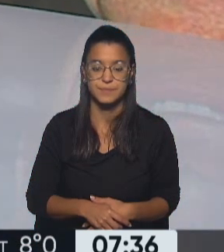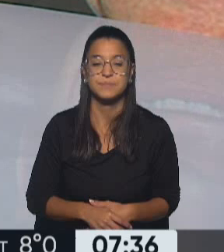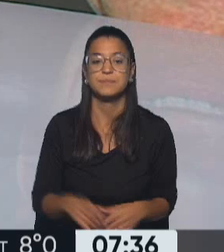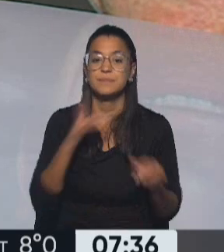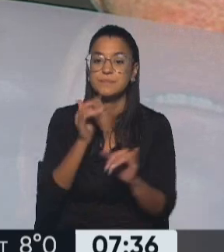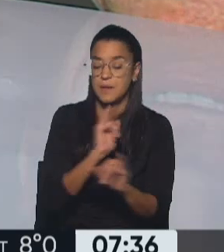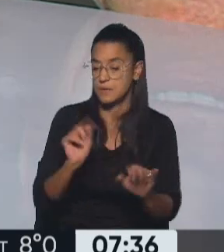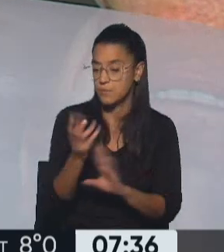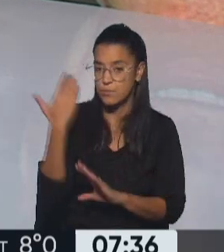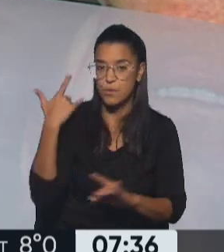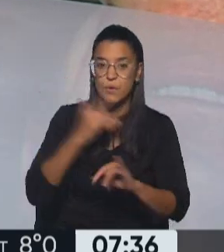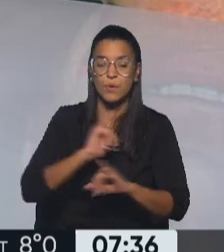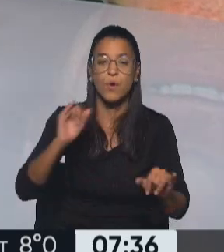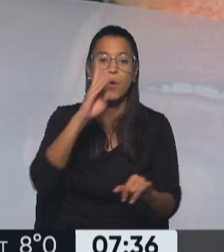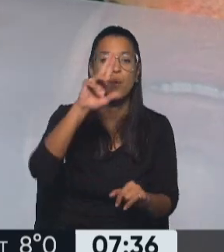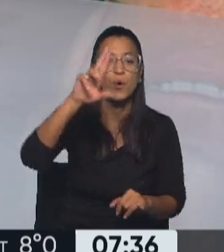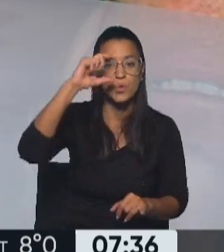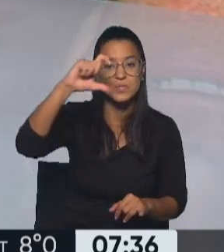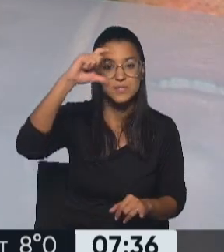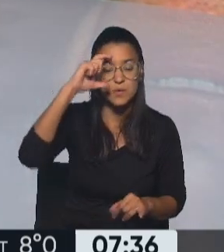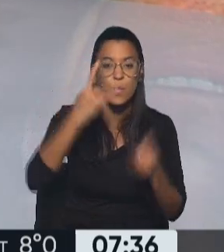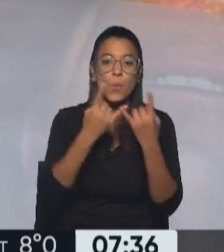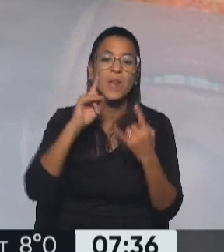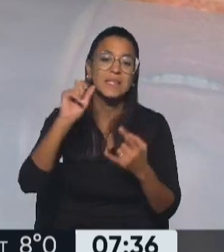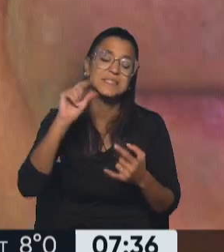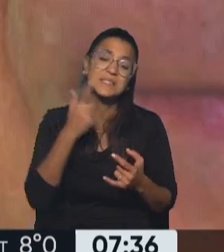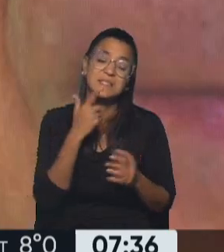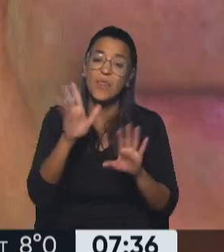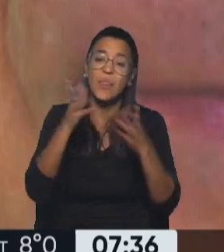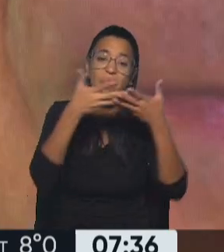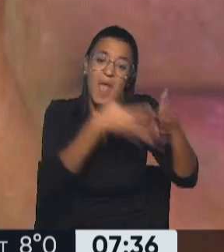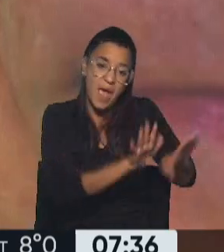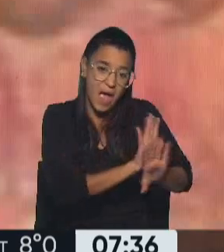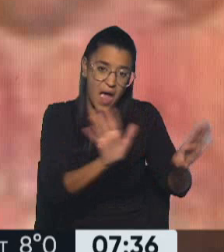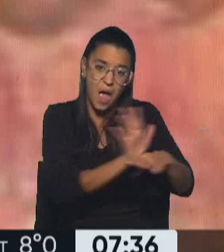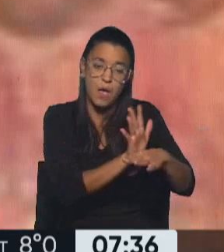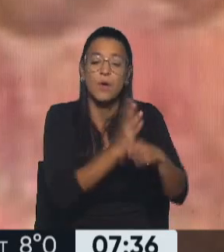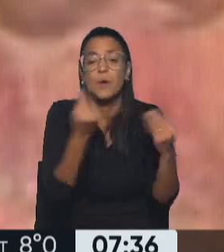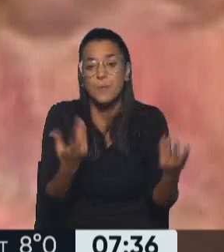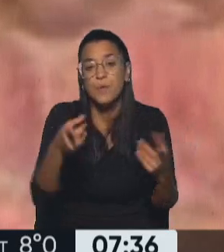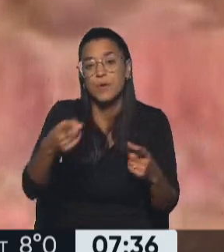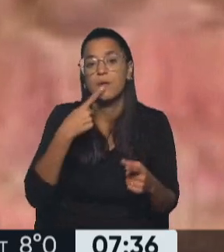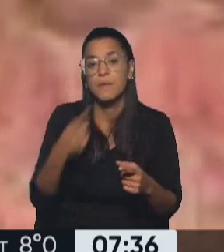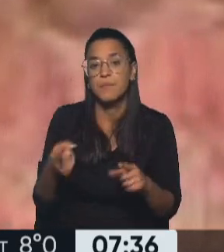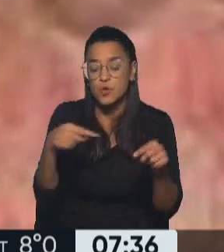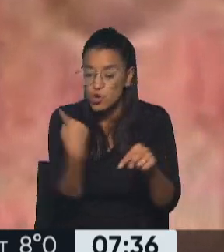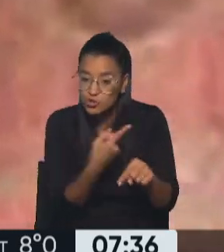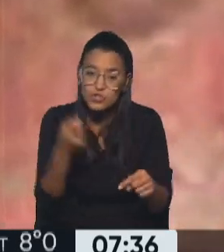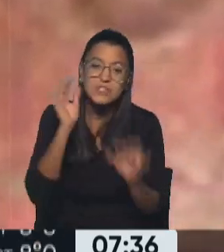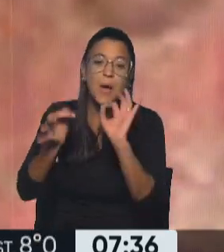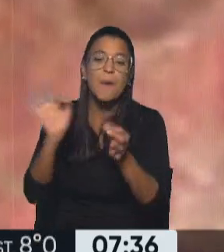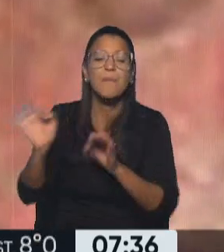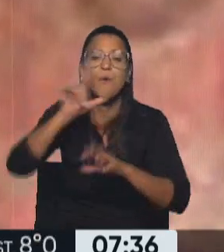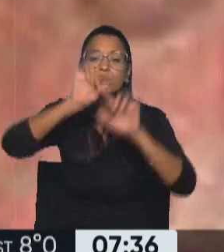Lo anunciaron en las últimas horas. Bruce Willis, el actor norteamericano, deja la actuación. ¿Por qué, Alejo? Como suele pasar en estos días, ¿no? Nos enteramos por